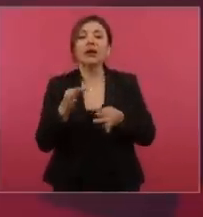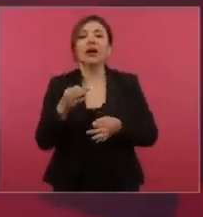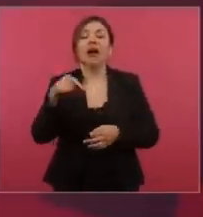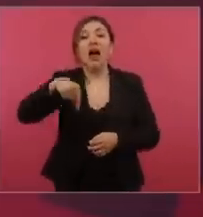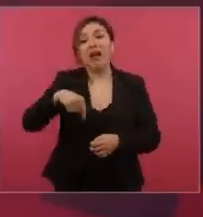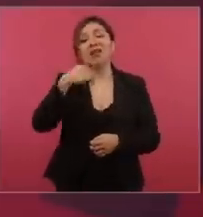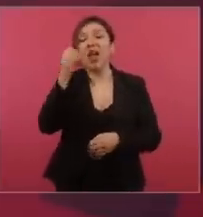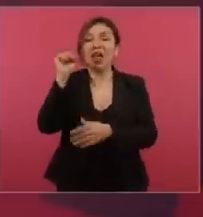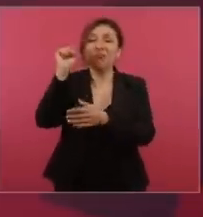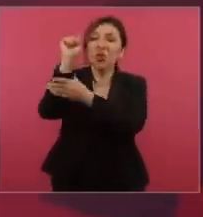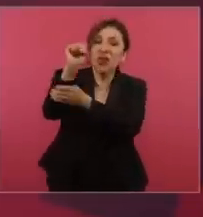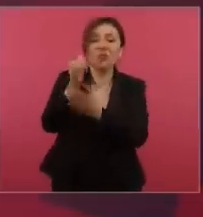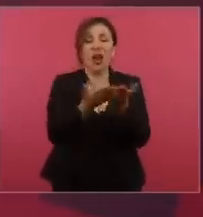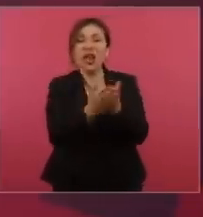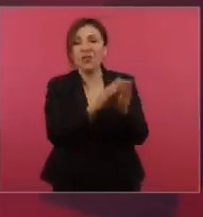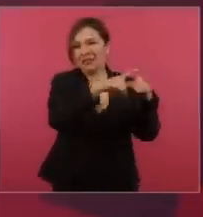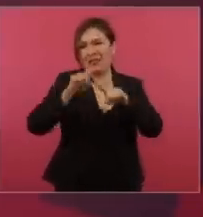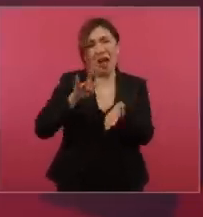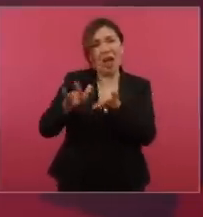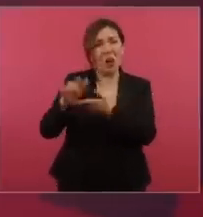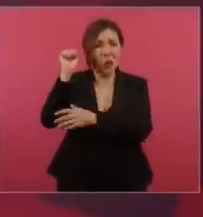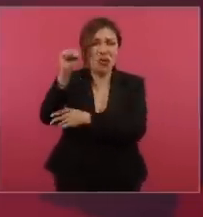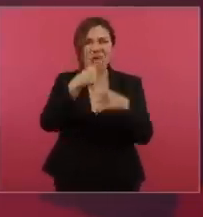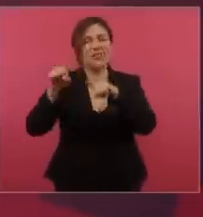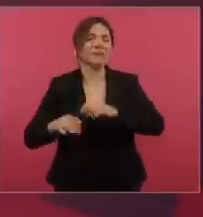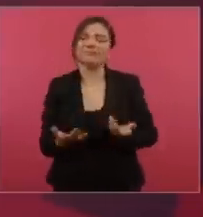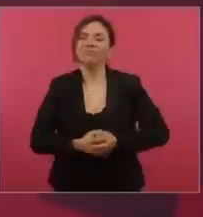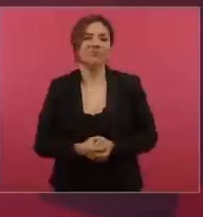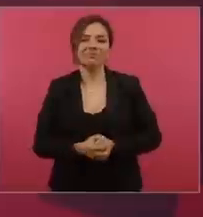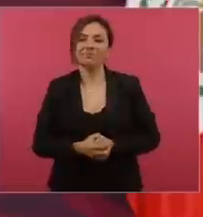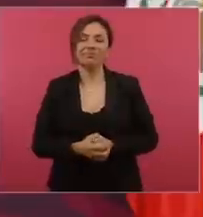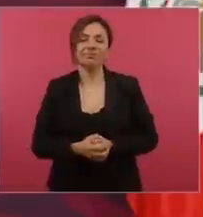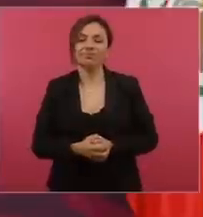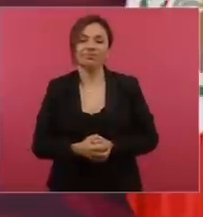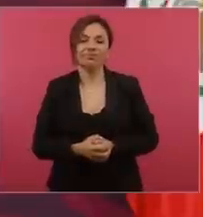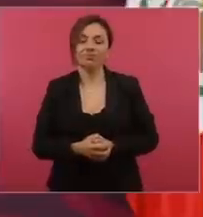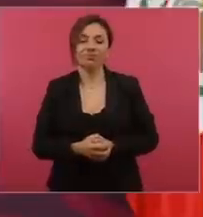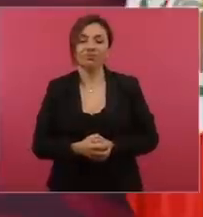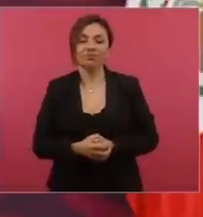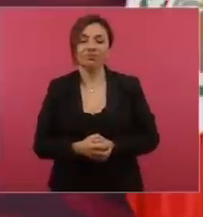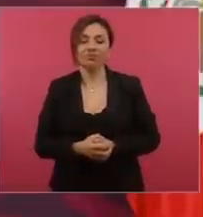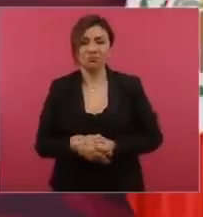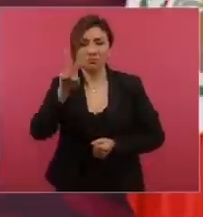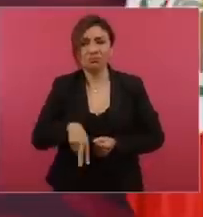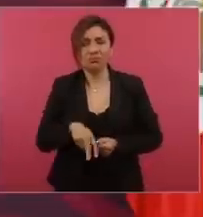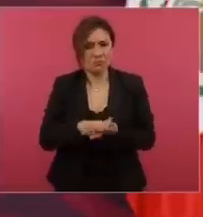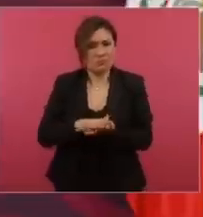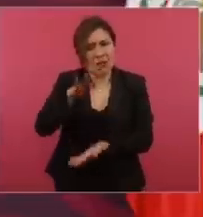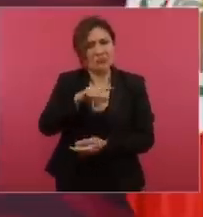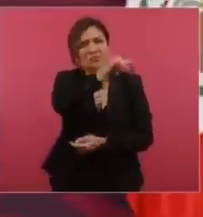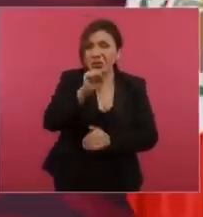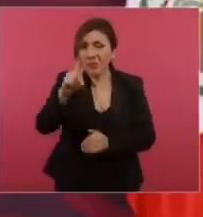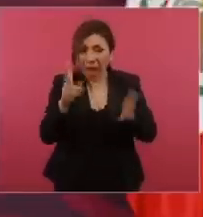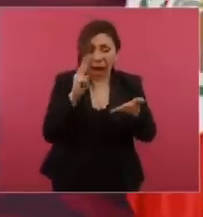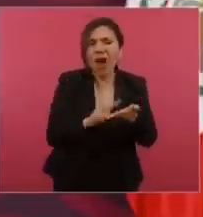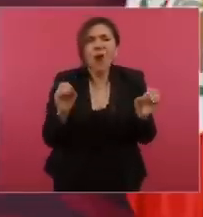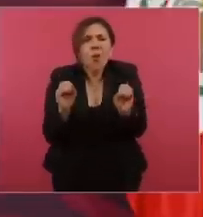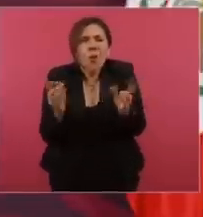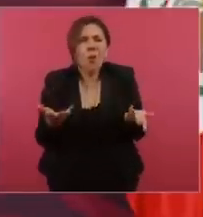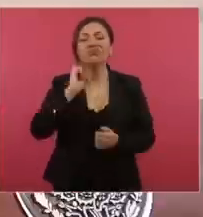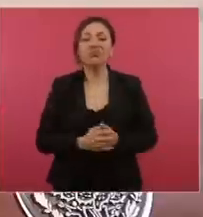el comunismo y los libros y el texto. En la mayoría de los casos ni siquiera los han leído.